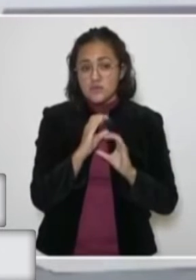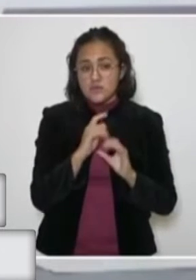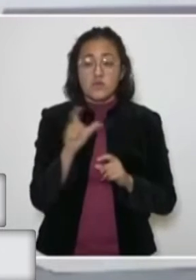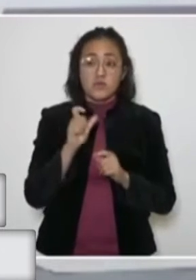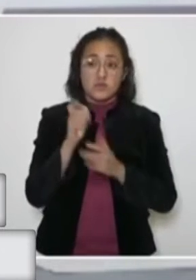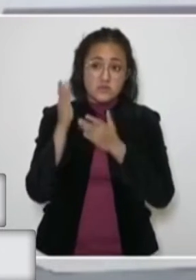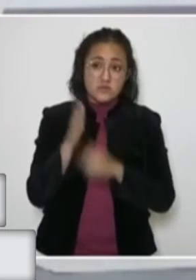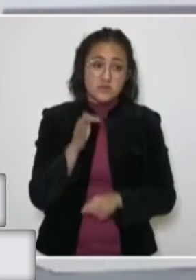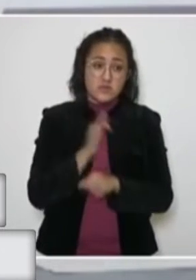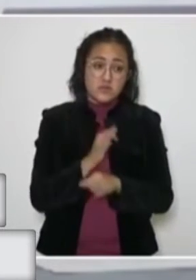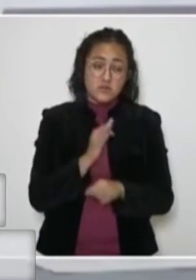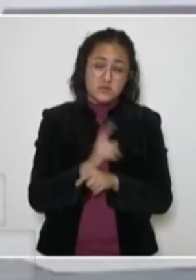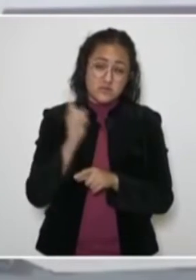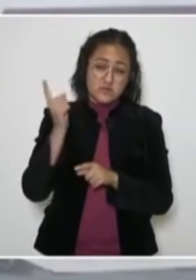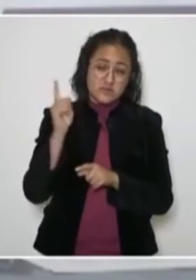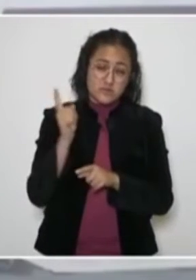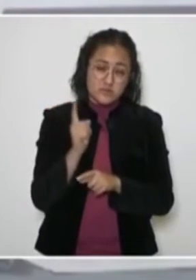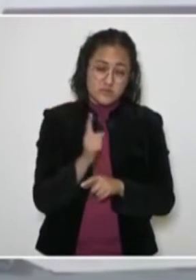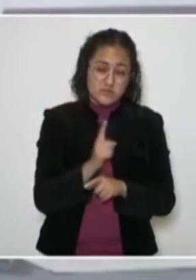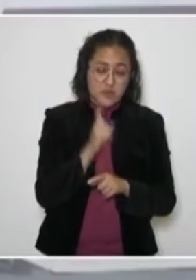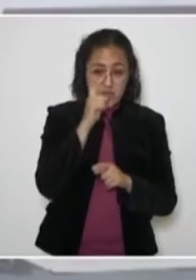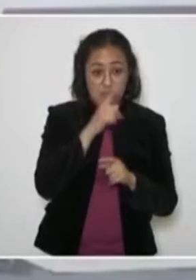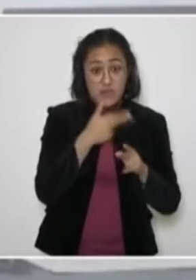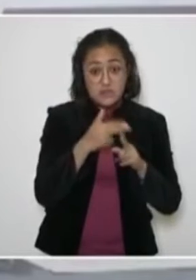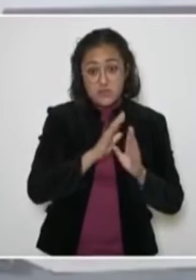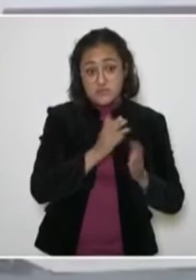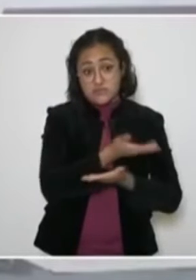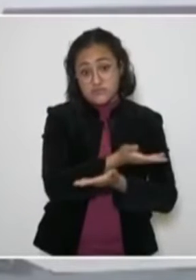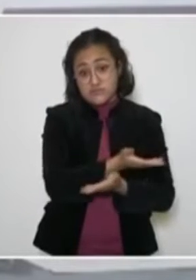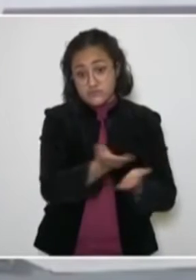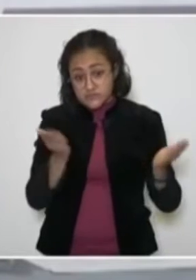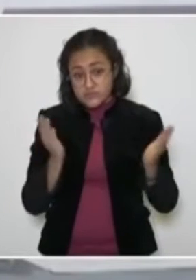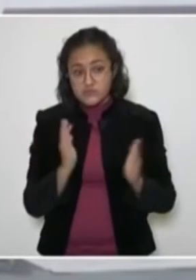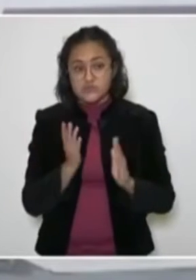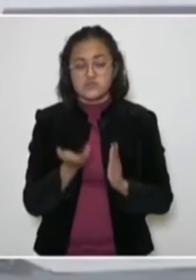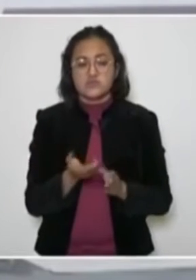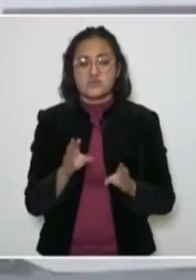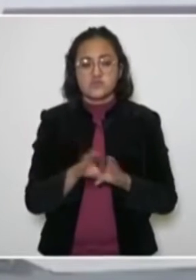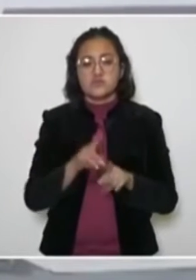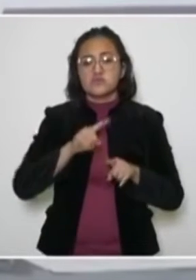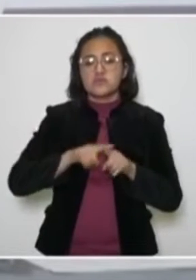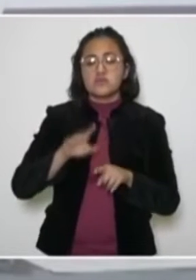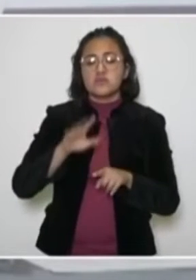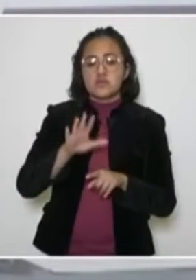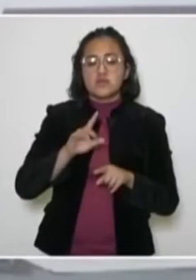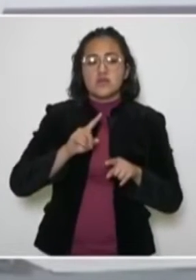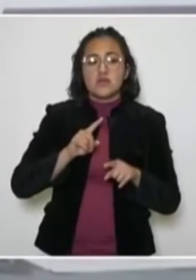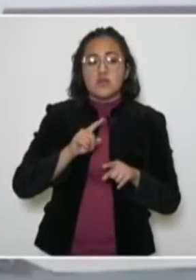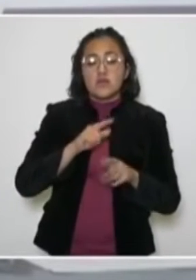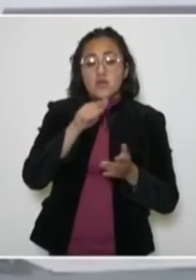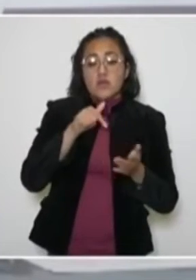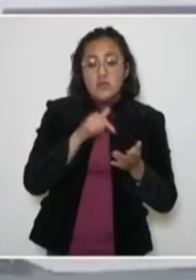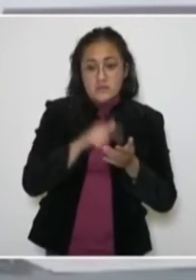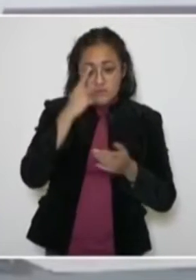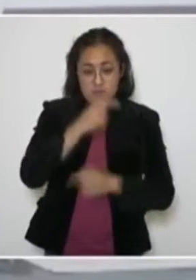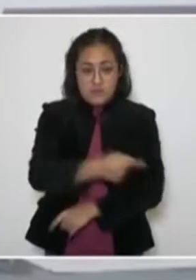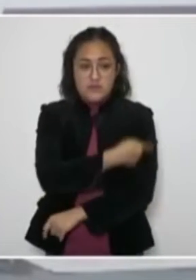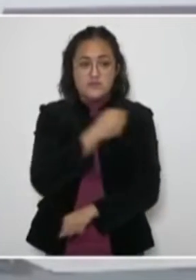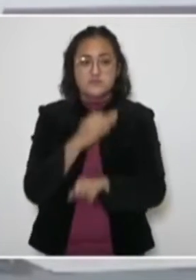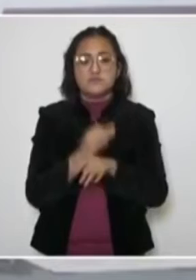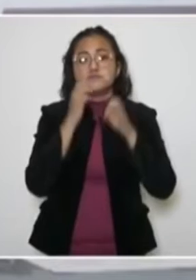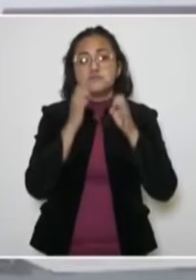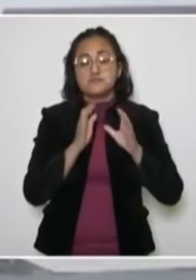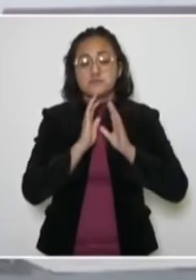lo recibimos hasta que se puede llegar por logística a los 5 puestos de vacunación,